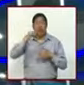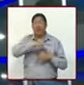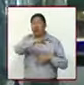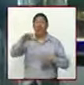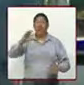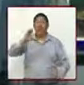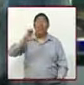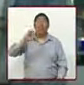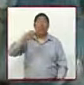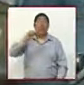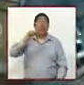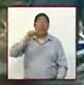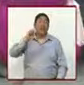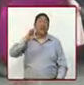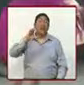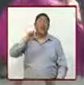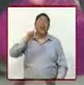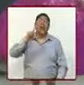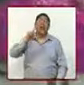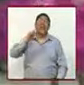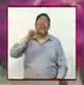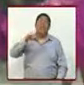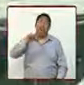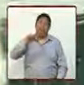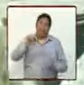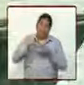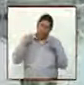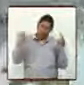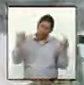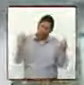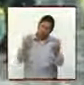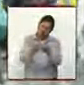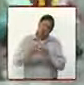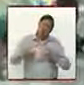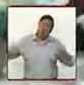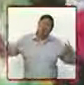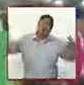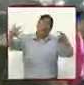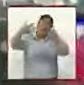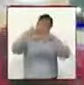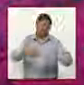Chacaltaya 97.16, realizando esta linda presentación.